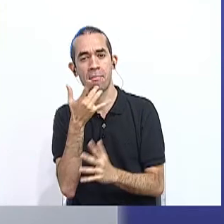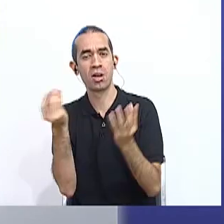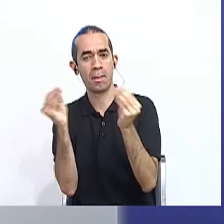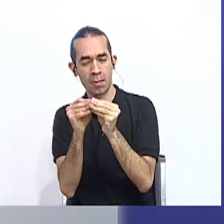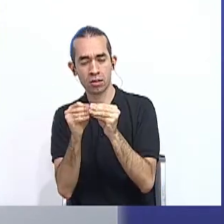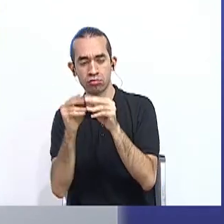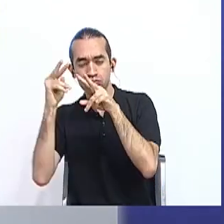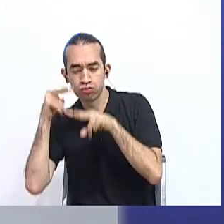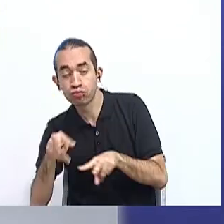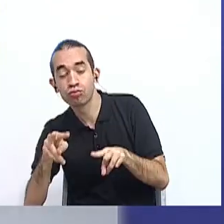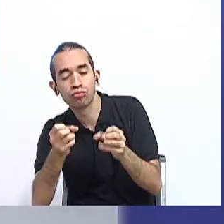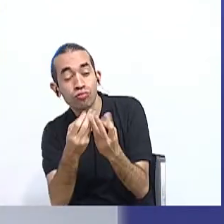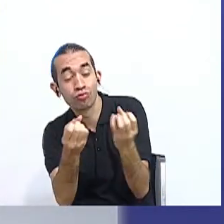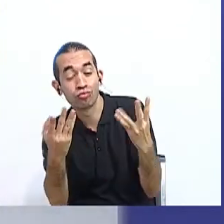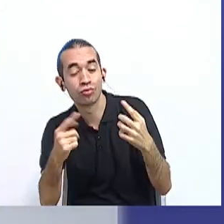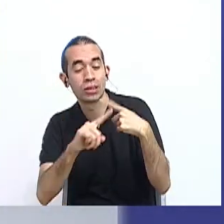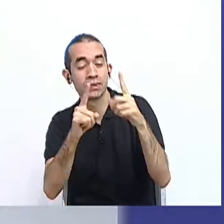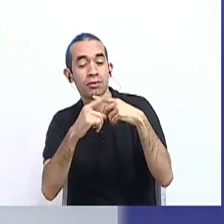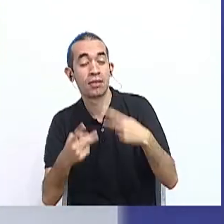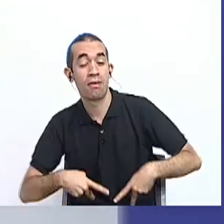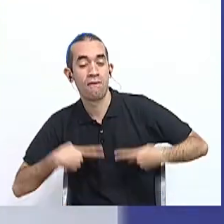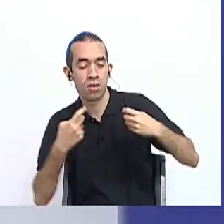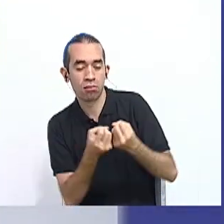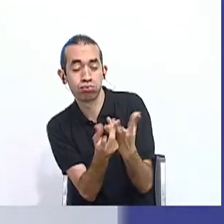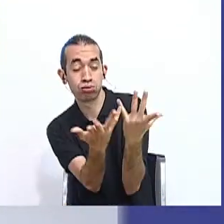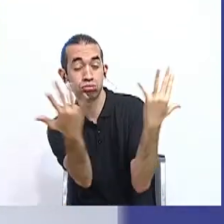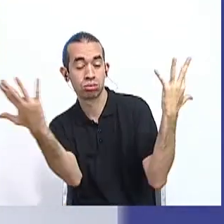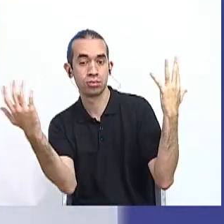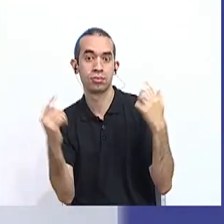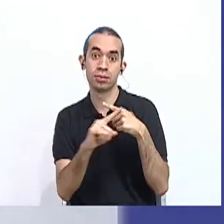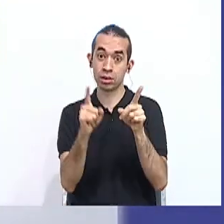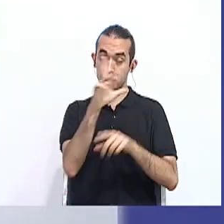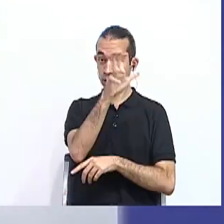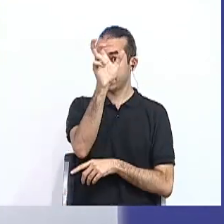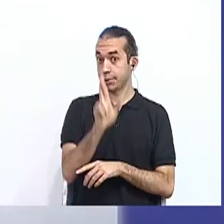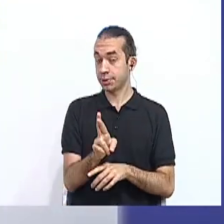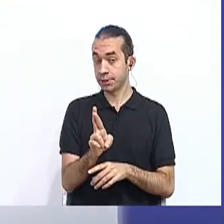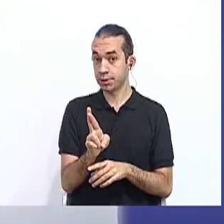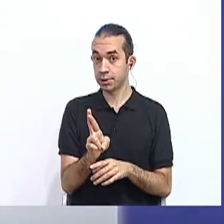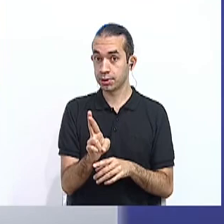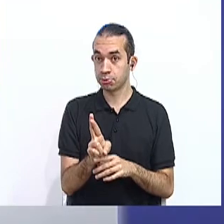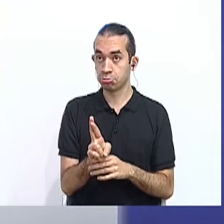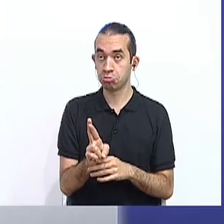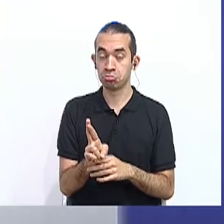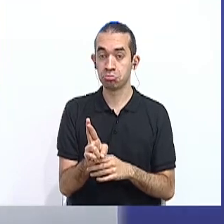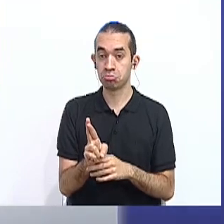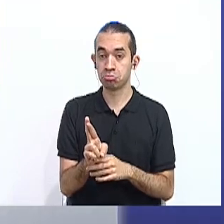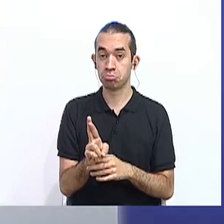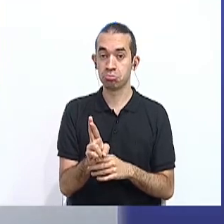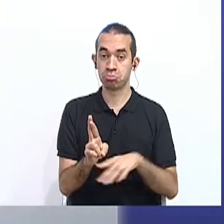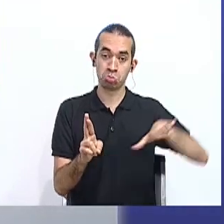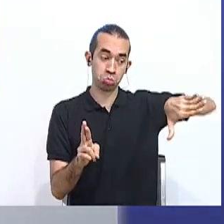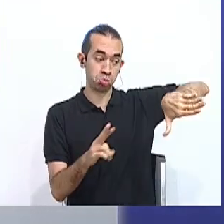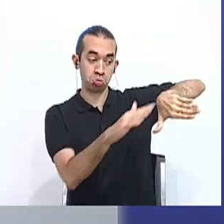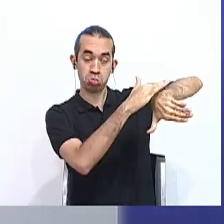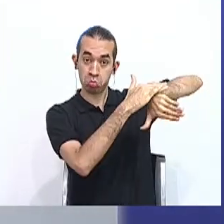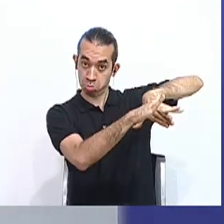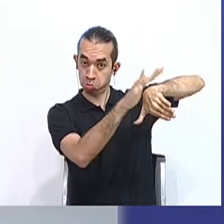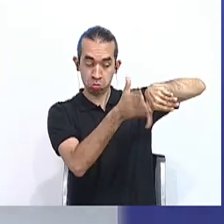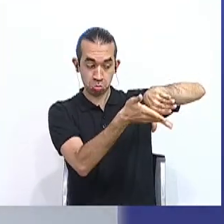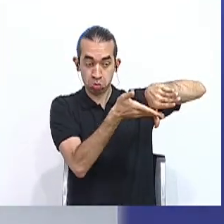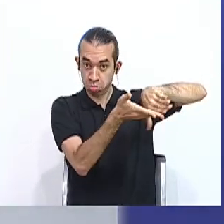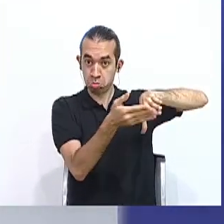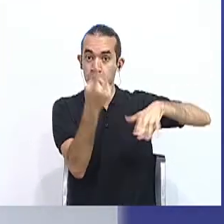por la biodiversidad, pero que en realidad en Costa Rica se realiza en las dos zonas costeras el